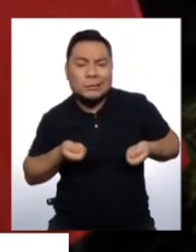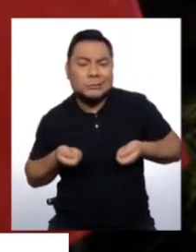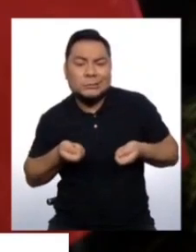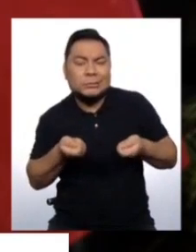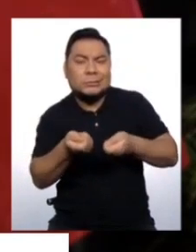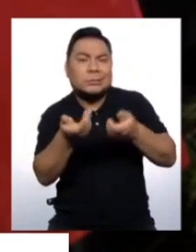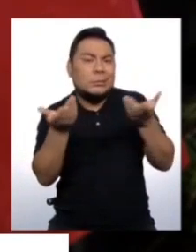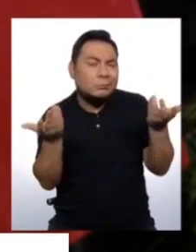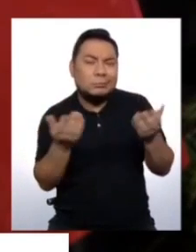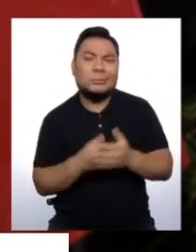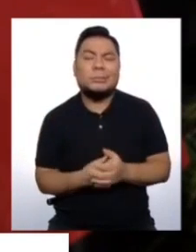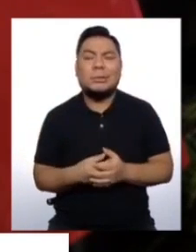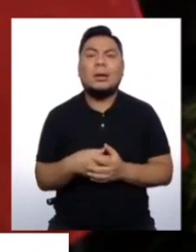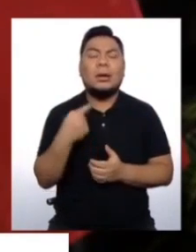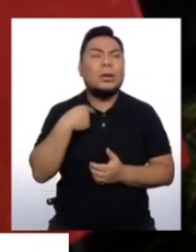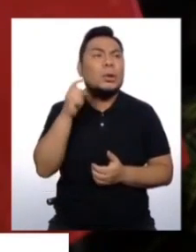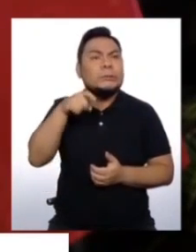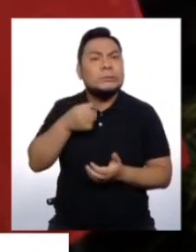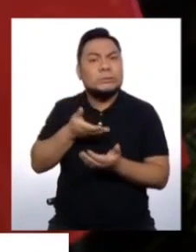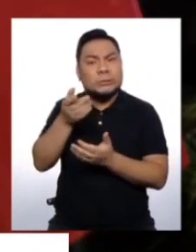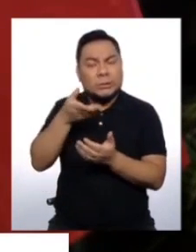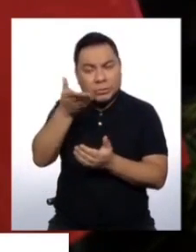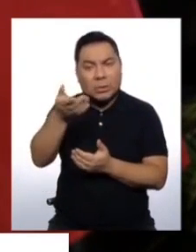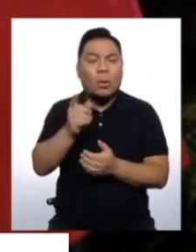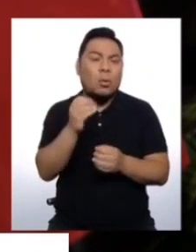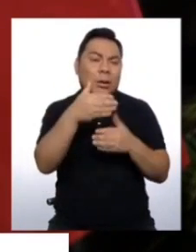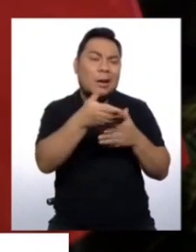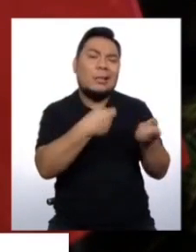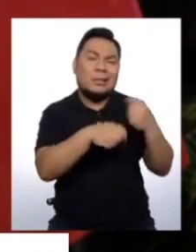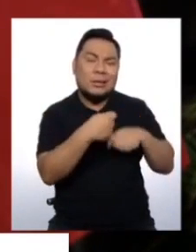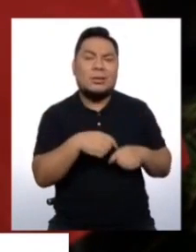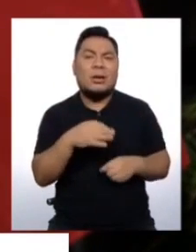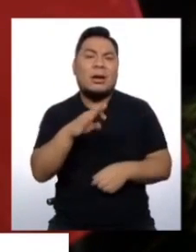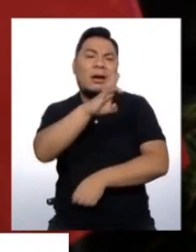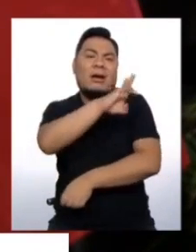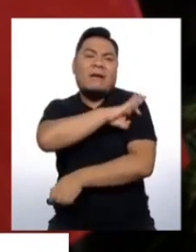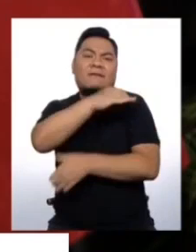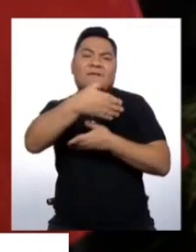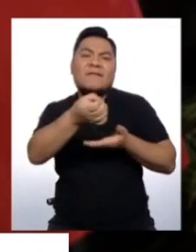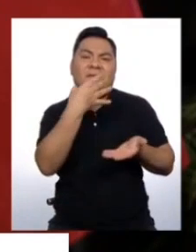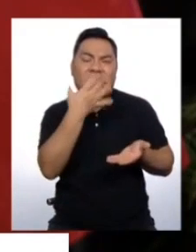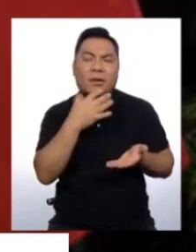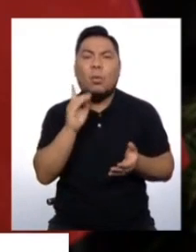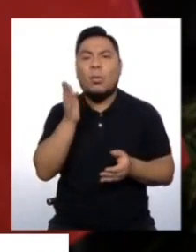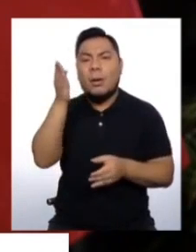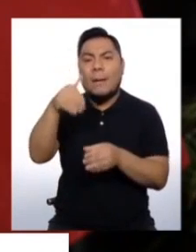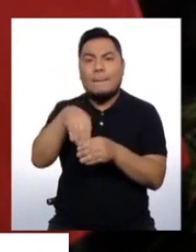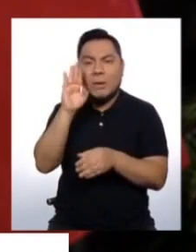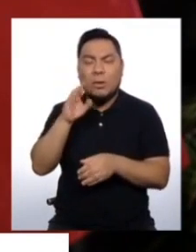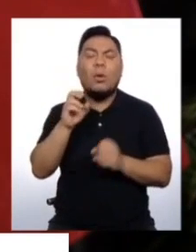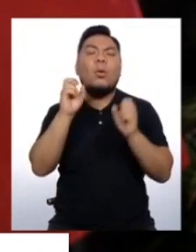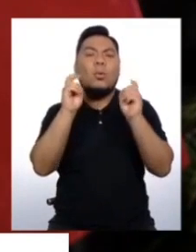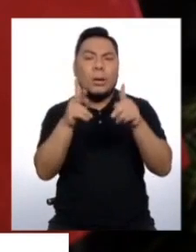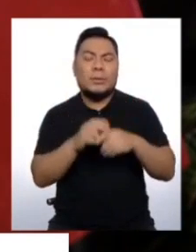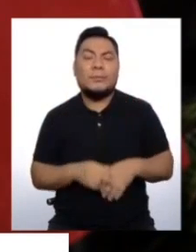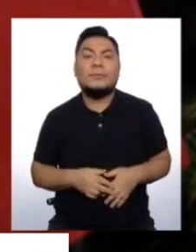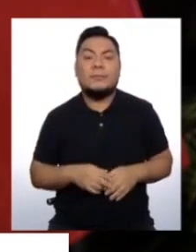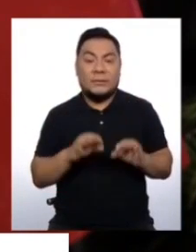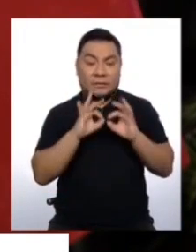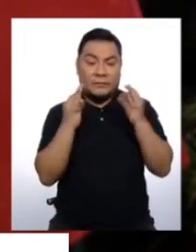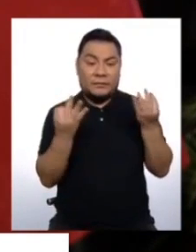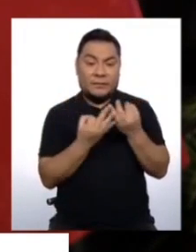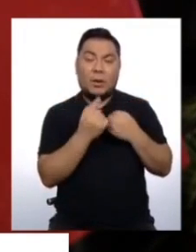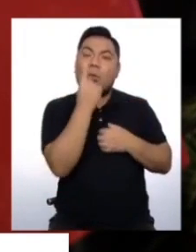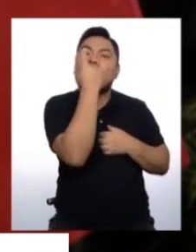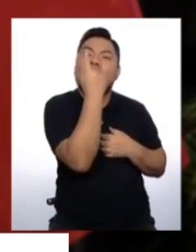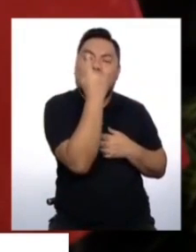de, en un supermercado, en una tienda, en una farmacia o hacer un trámite en un banco, tiene que salir uno, nada más